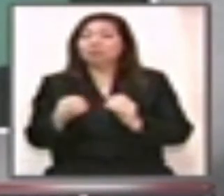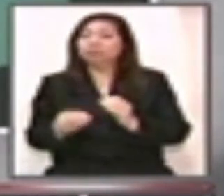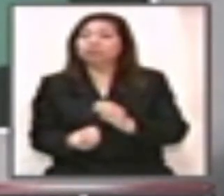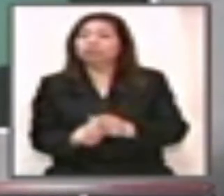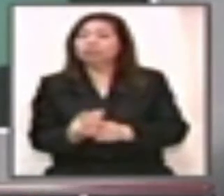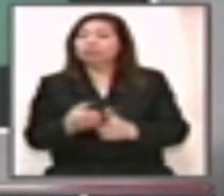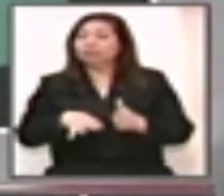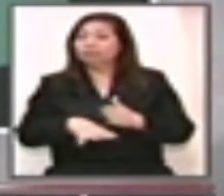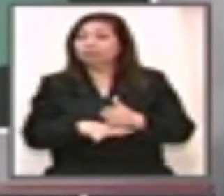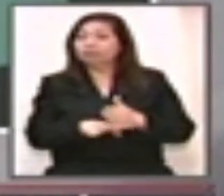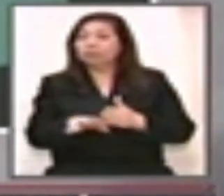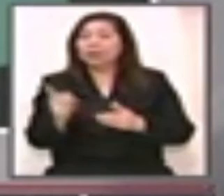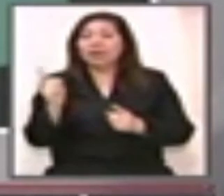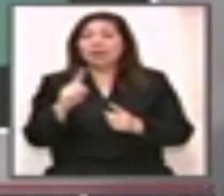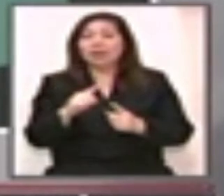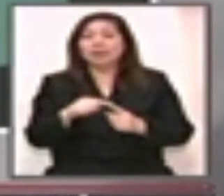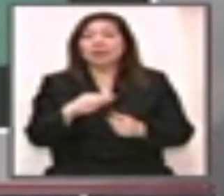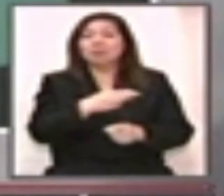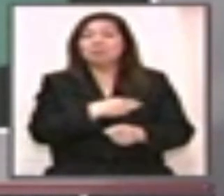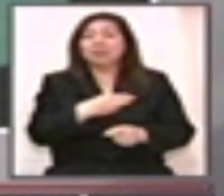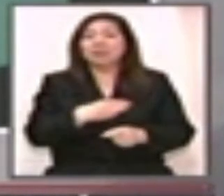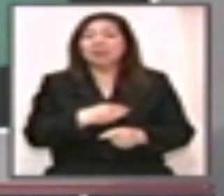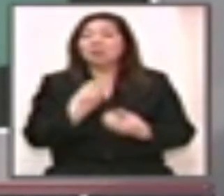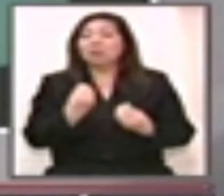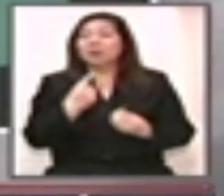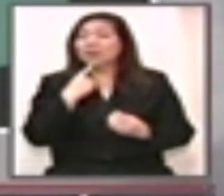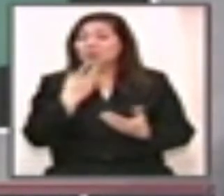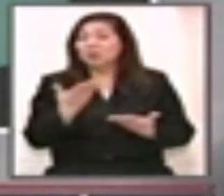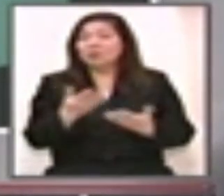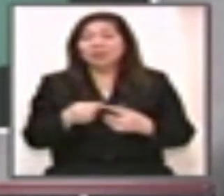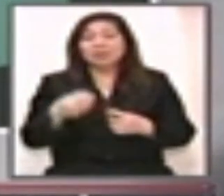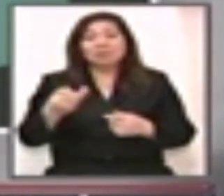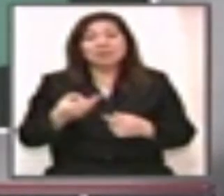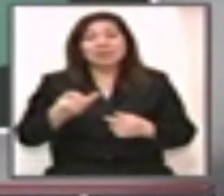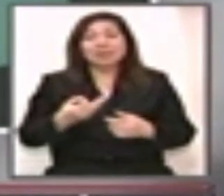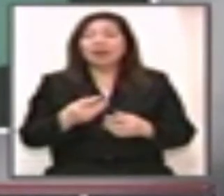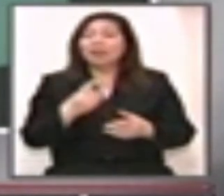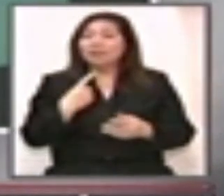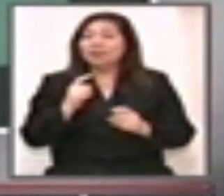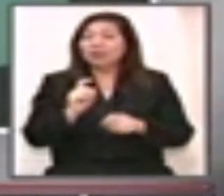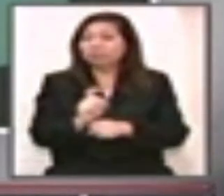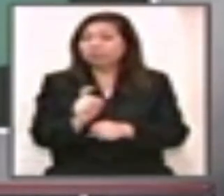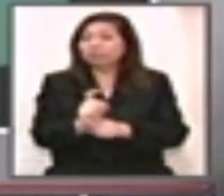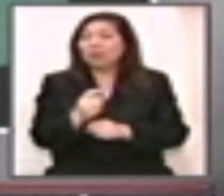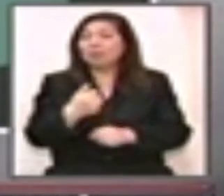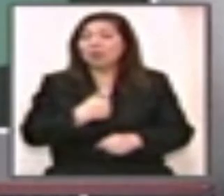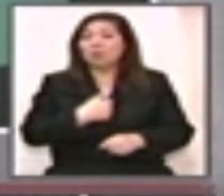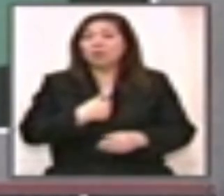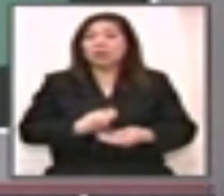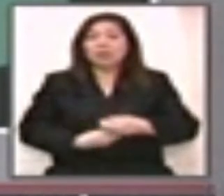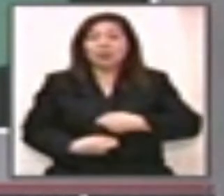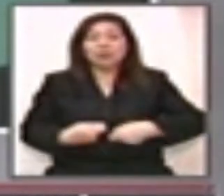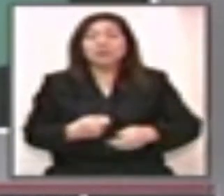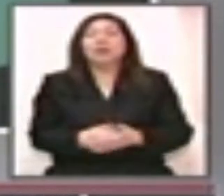un filtro de entrada hacia el ministerio, porque es una carrera muy especializada y es dictada justamente por los propios